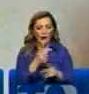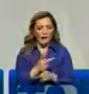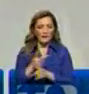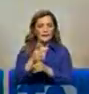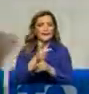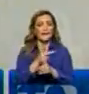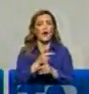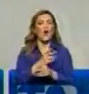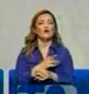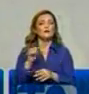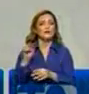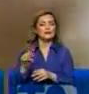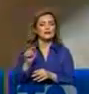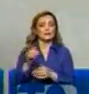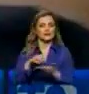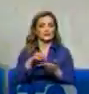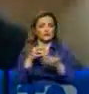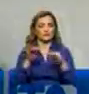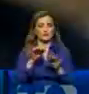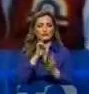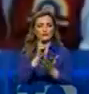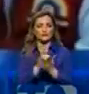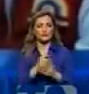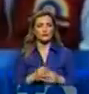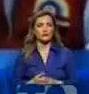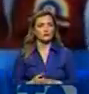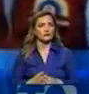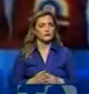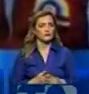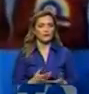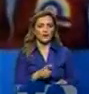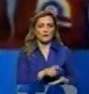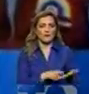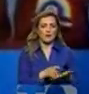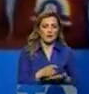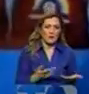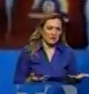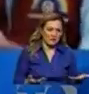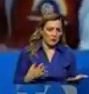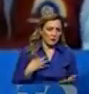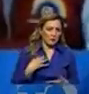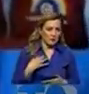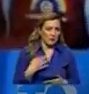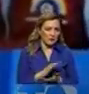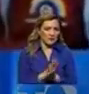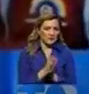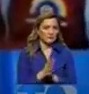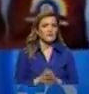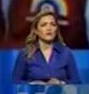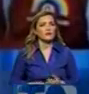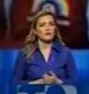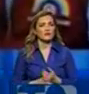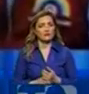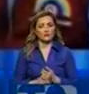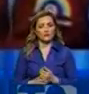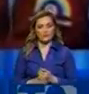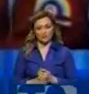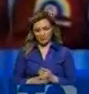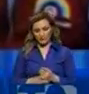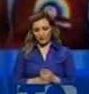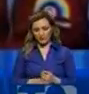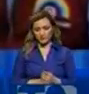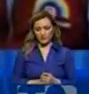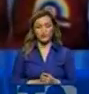Cayambe, confirmó de estos cobros. Hasta que le estén haciendo firmar ya no es voluntario. A ver, sí. Claro. Lo que pasa es